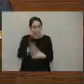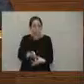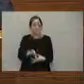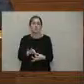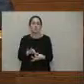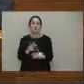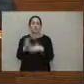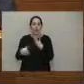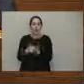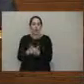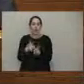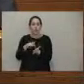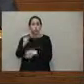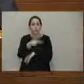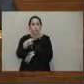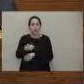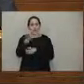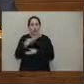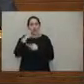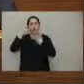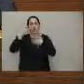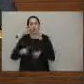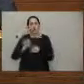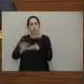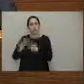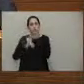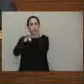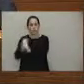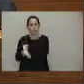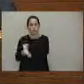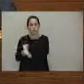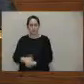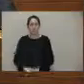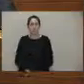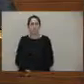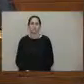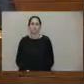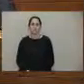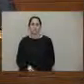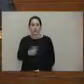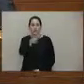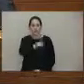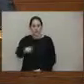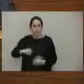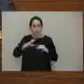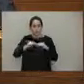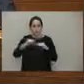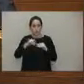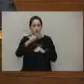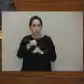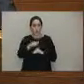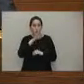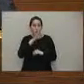tanto no se publica la pertinente resolución de reconocimiento del derecho al servicio de dependencia. Estos usuarios, por razones